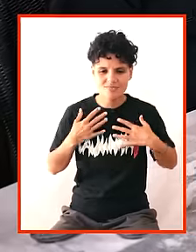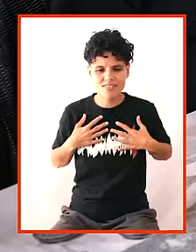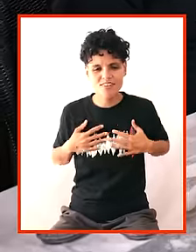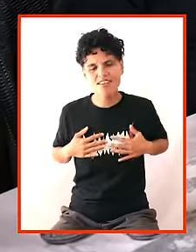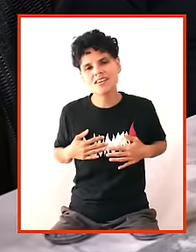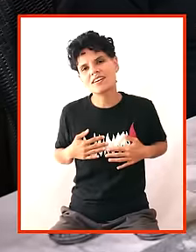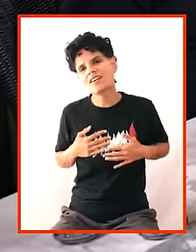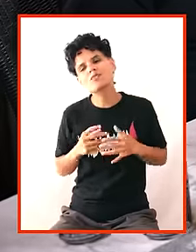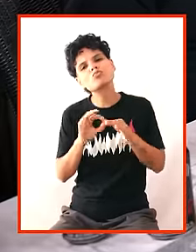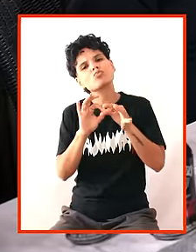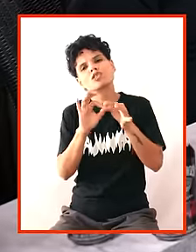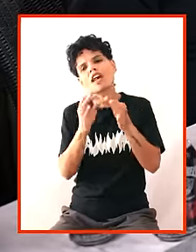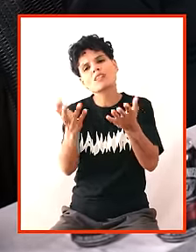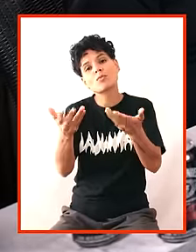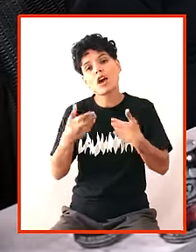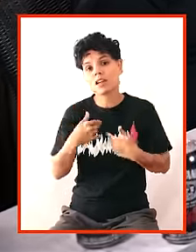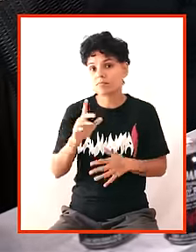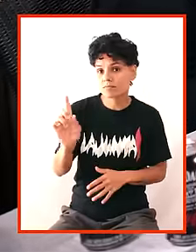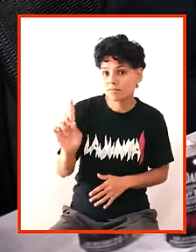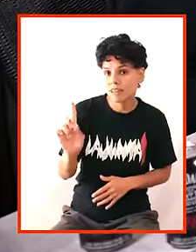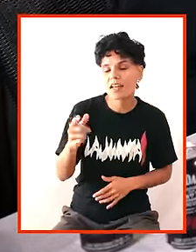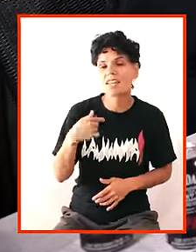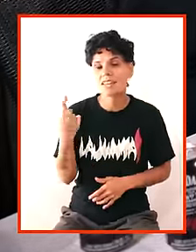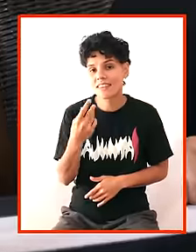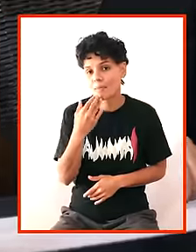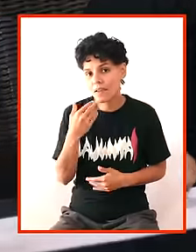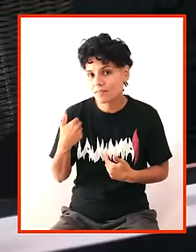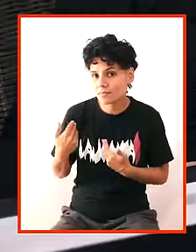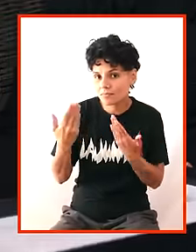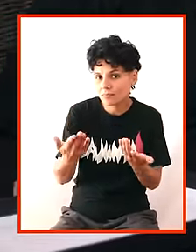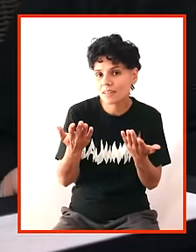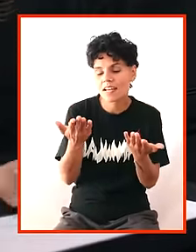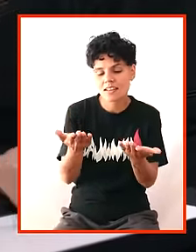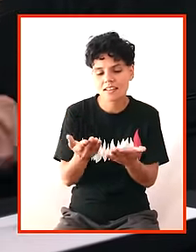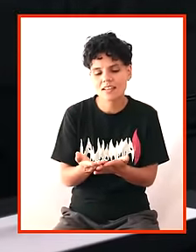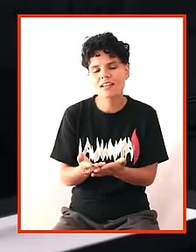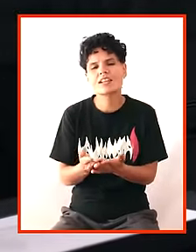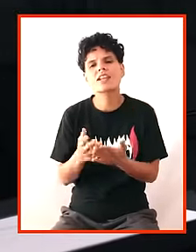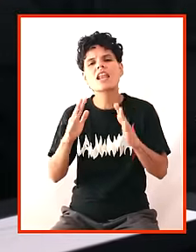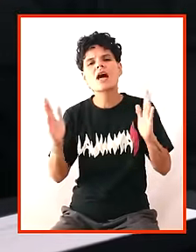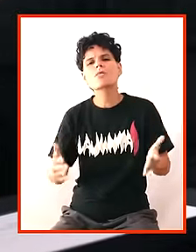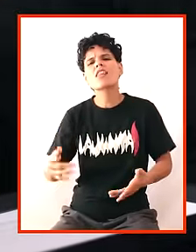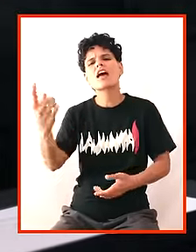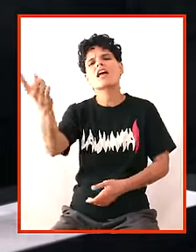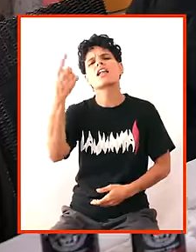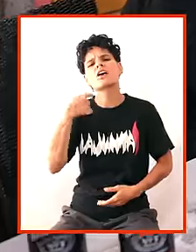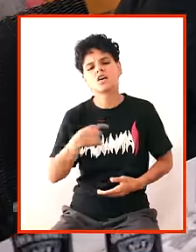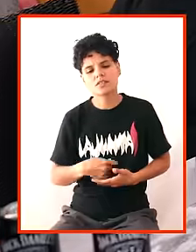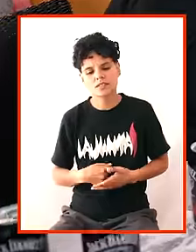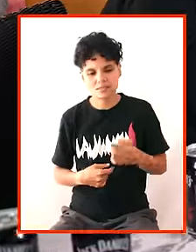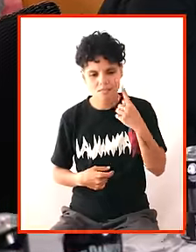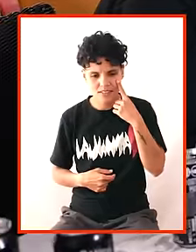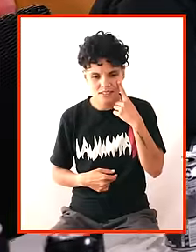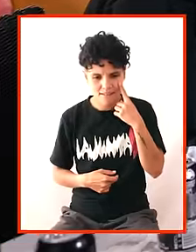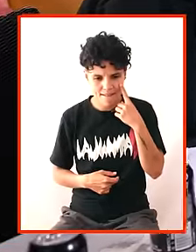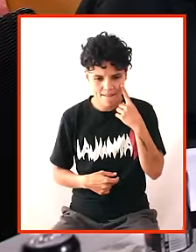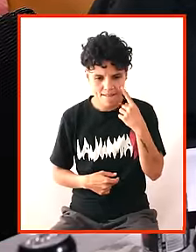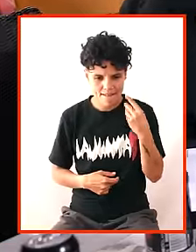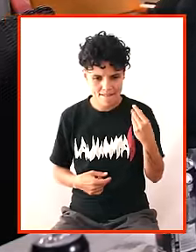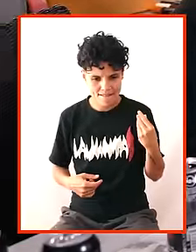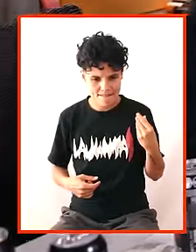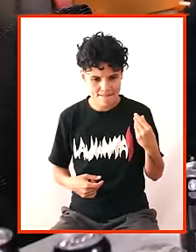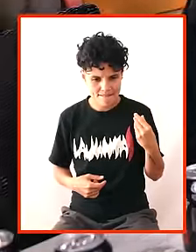No, maravilloso. Oye, muchas gracias por los regalos. Sí. ¿Nosotros también te trajimos un regalo? No, ya. Sí. Sí. ¿Qué pasa en la madera? Ahí, mira.